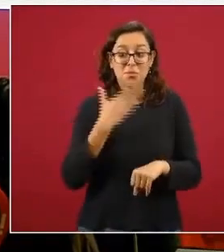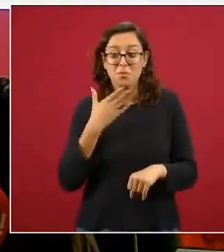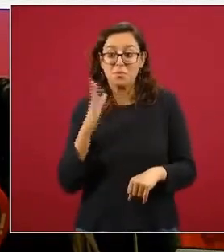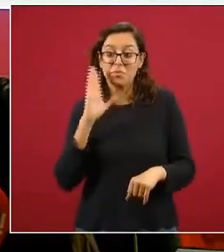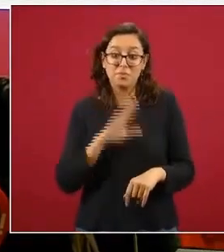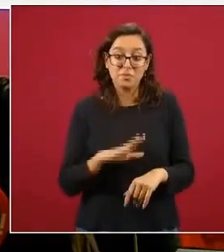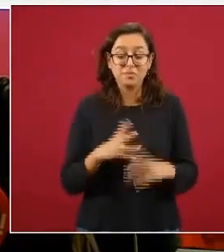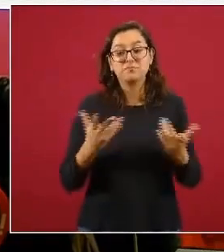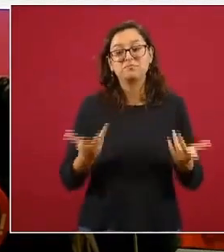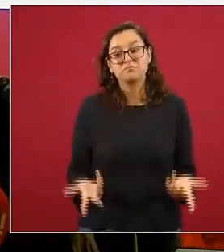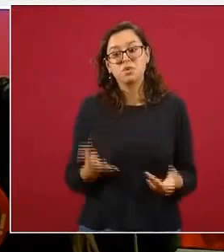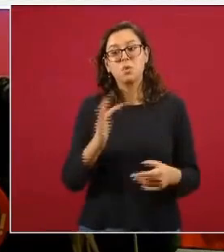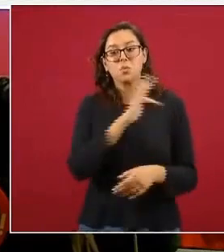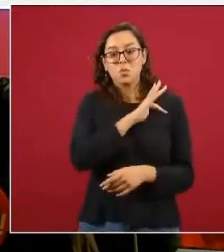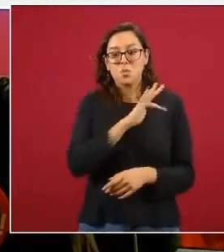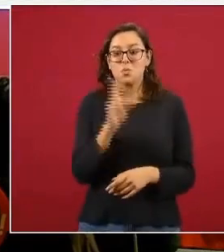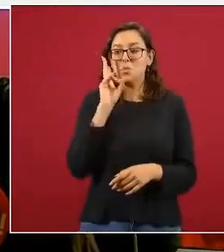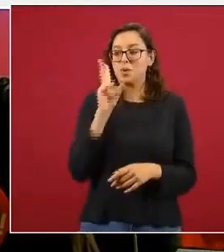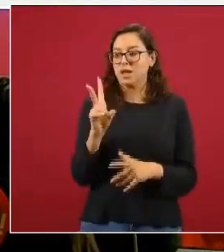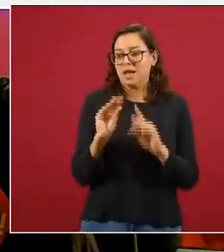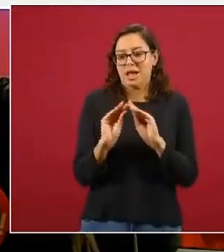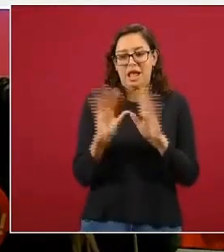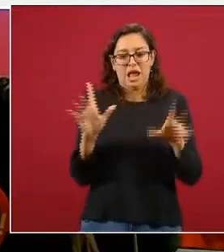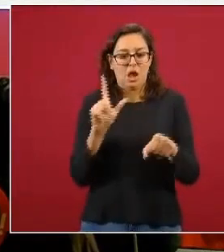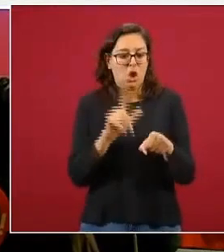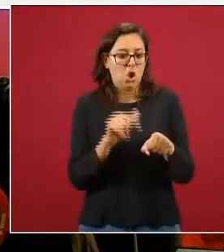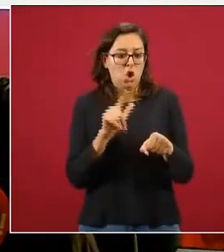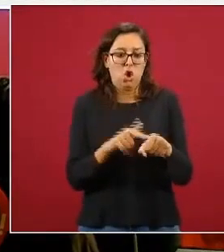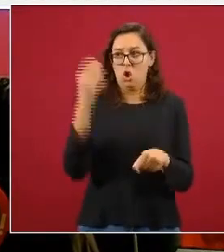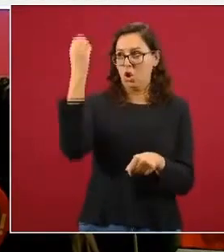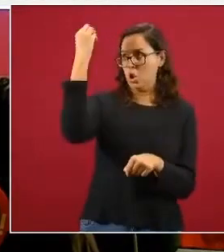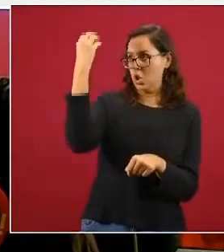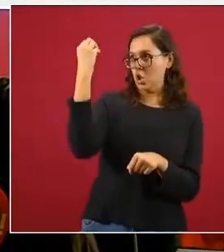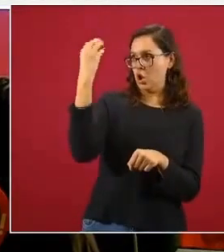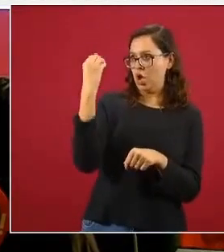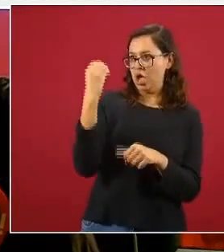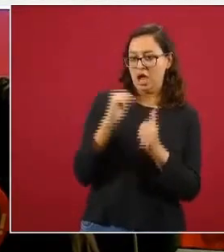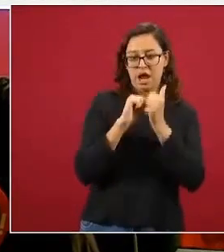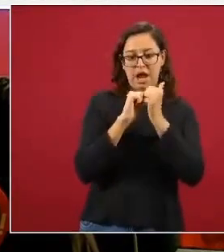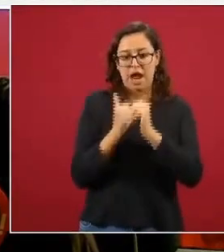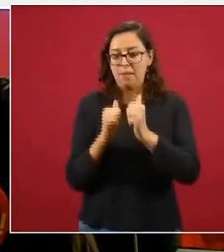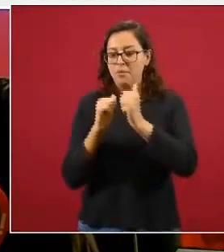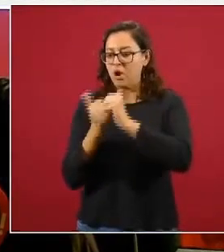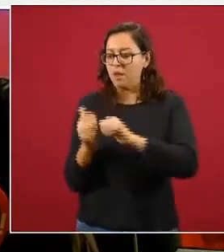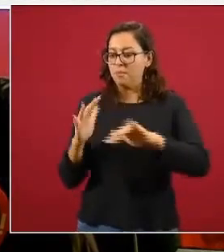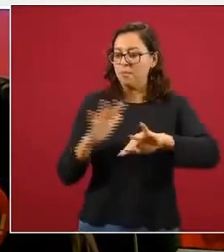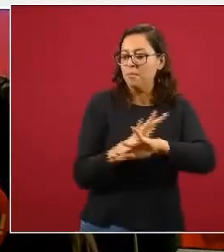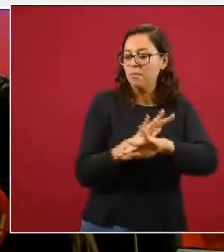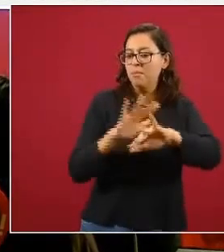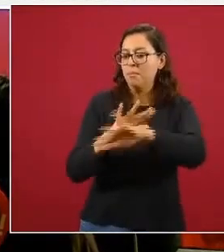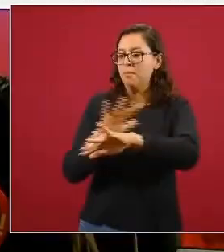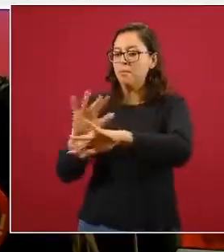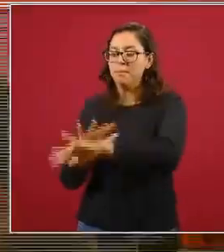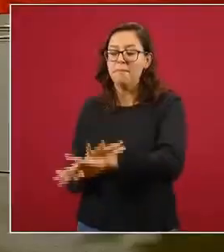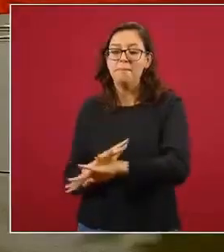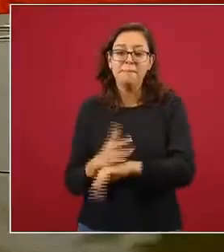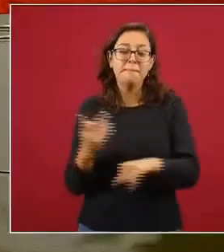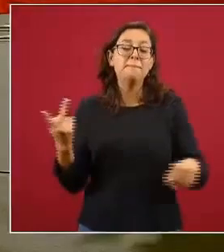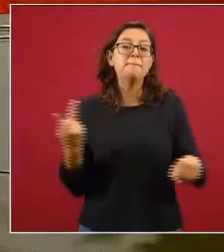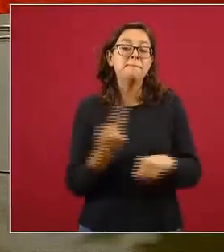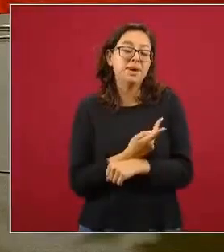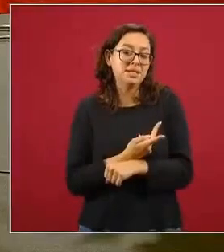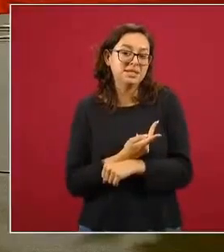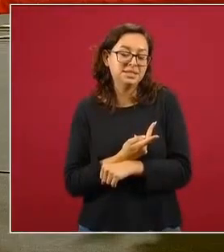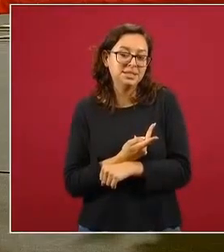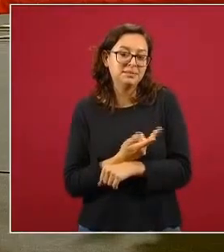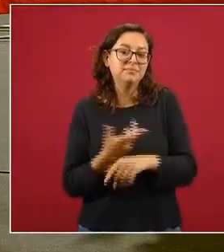de semáforo, del color de semáforo, es decir, de la apreciación, la estimación del riesgo, transitamos de